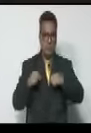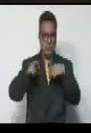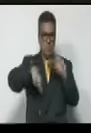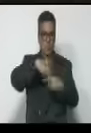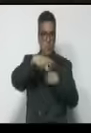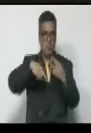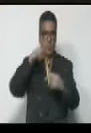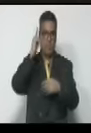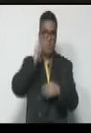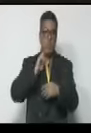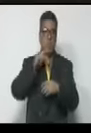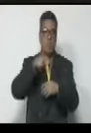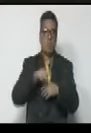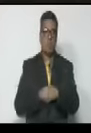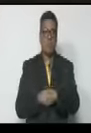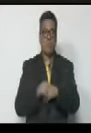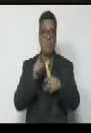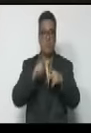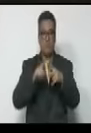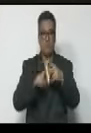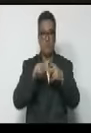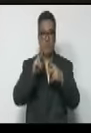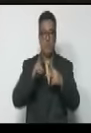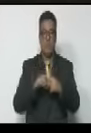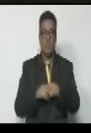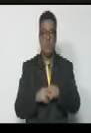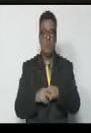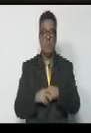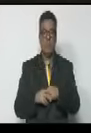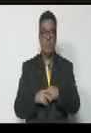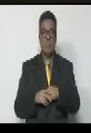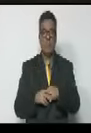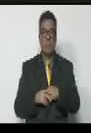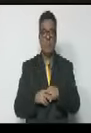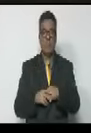revolución bolivariana y segundo, del